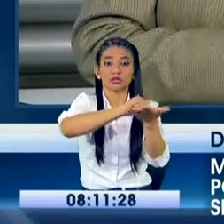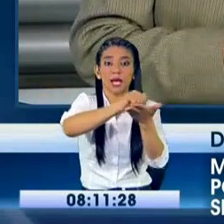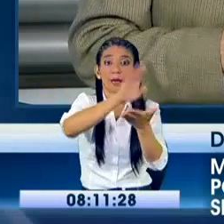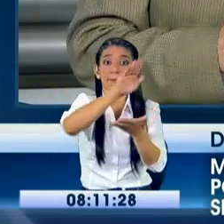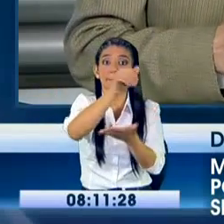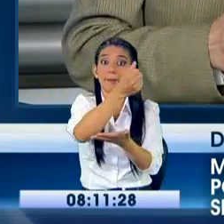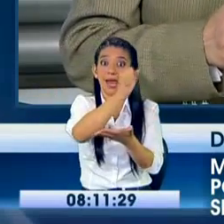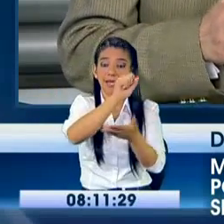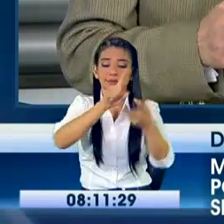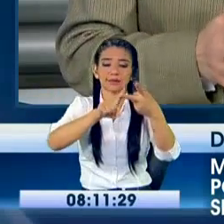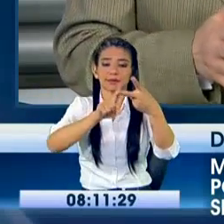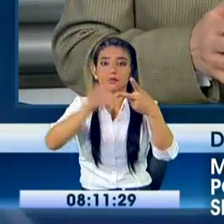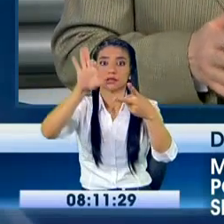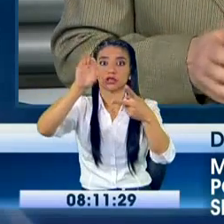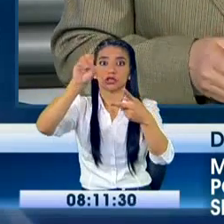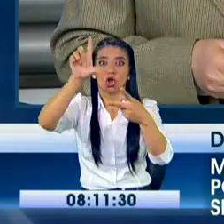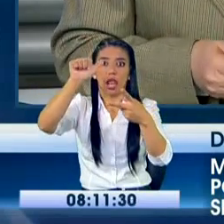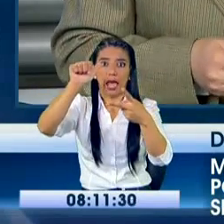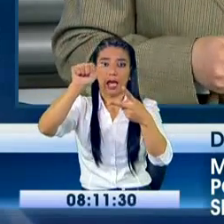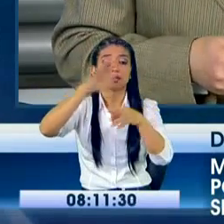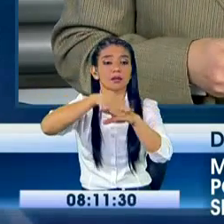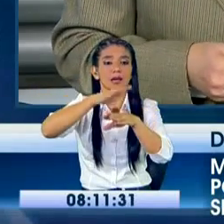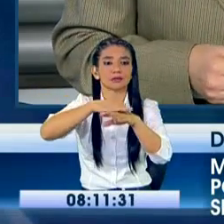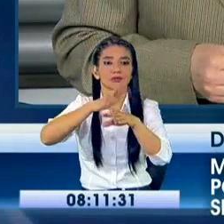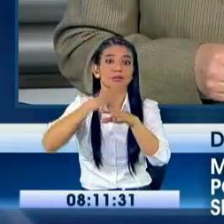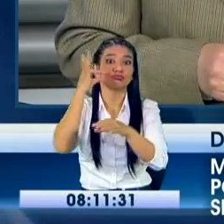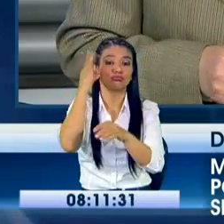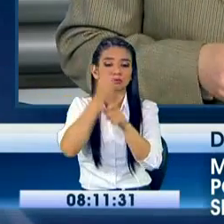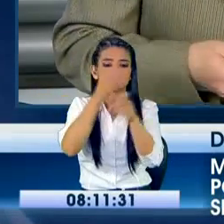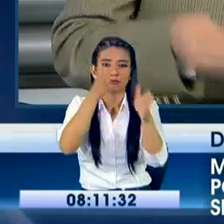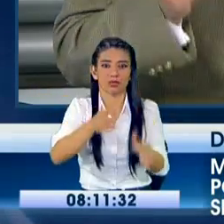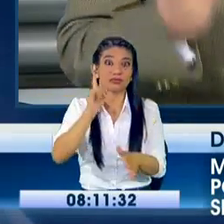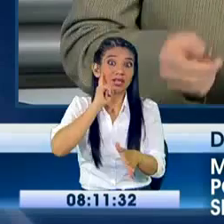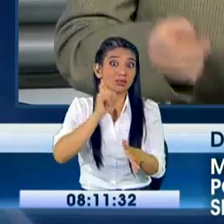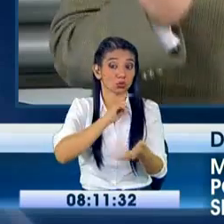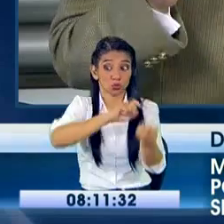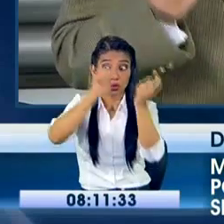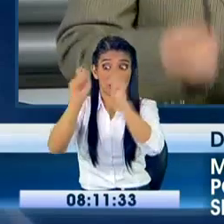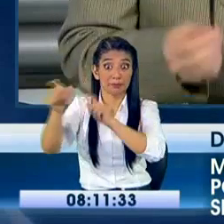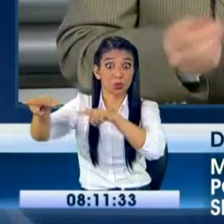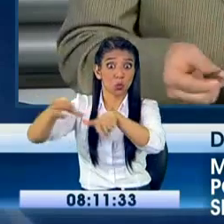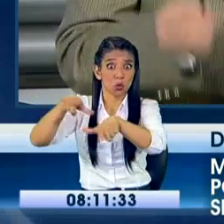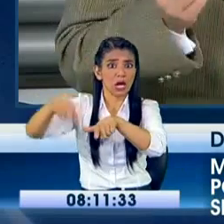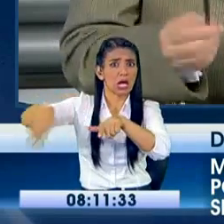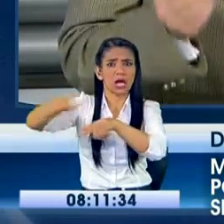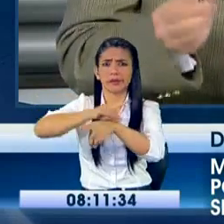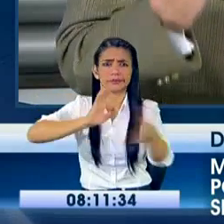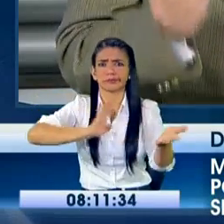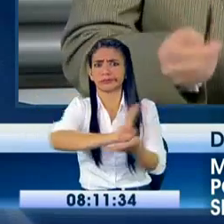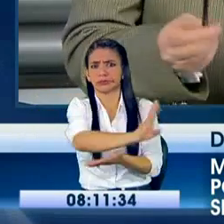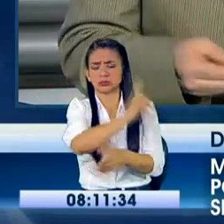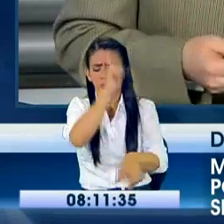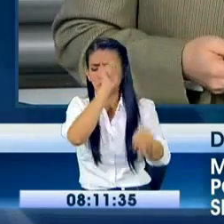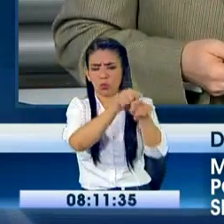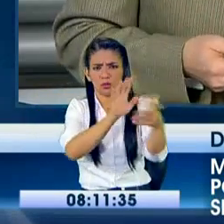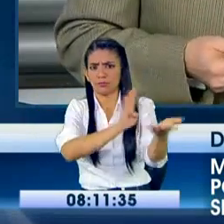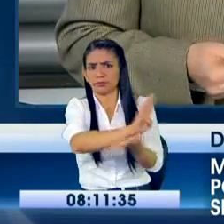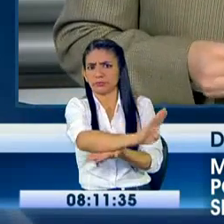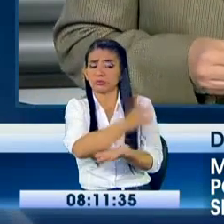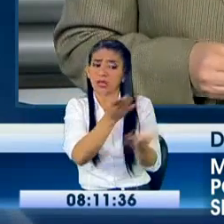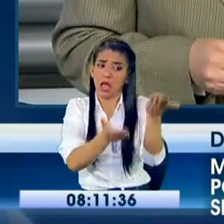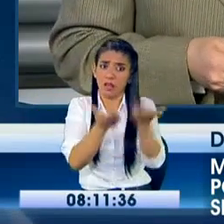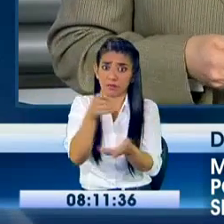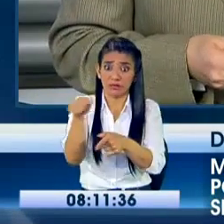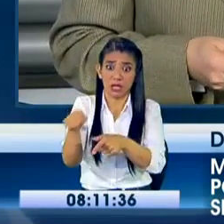Roberto, amigos televidentes, muy buenos días. Bajo la consigna, no a la zona roja, este es un barrio artesanal, los moradores de San Blas